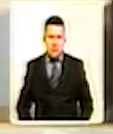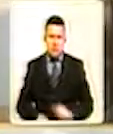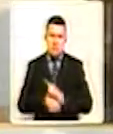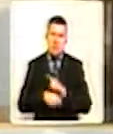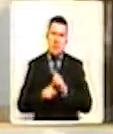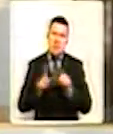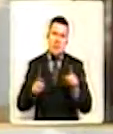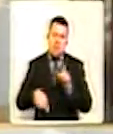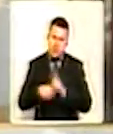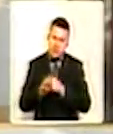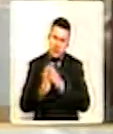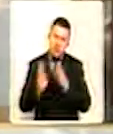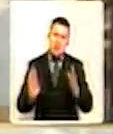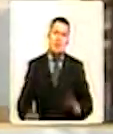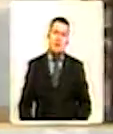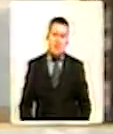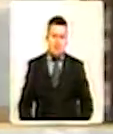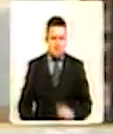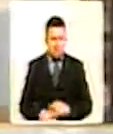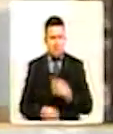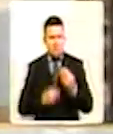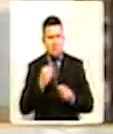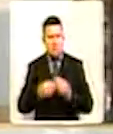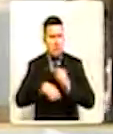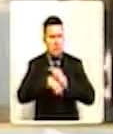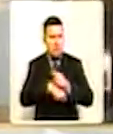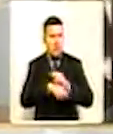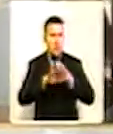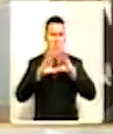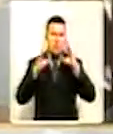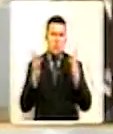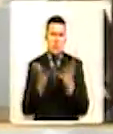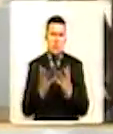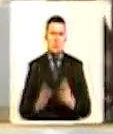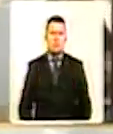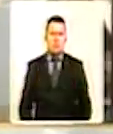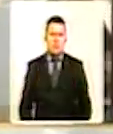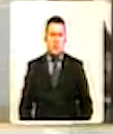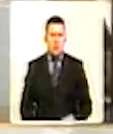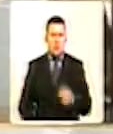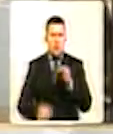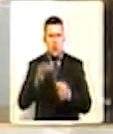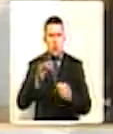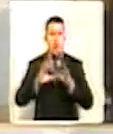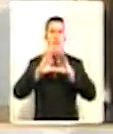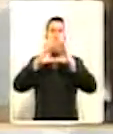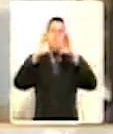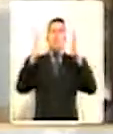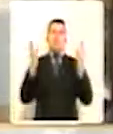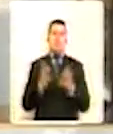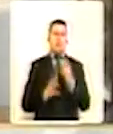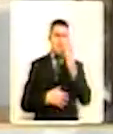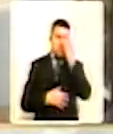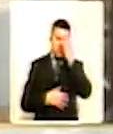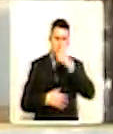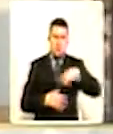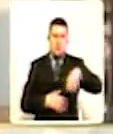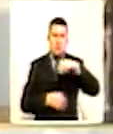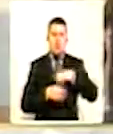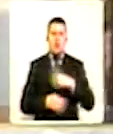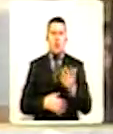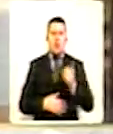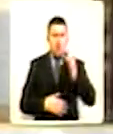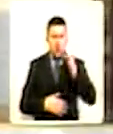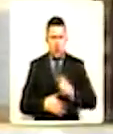inmediata, pero al tiempo hay que hacer una acción simultánea en lo global. La justicia está más globalizada que nunca.